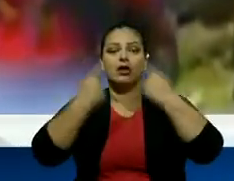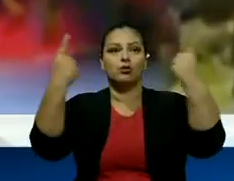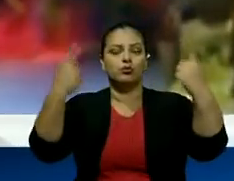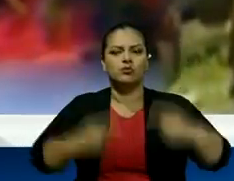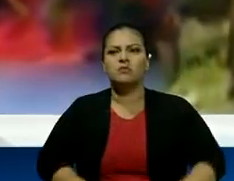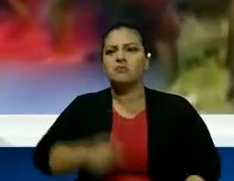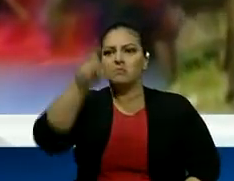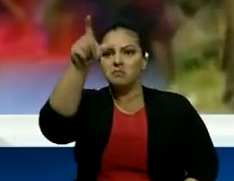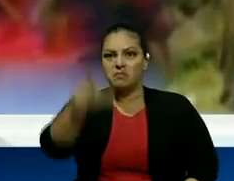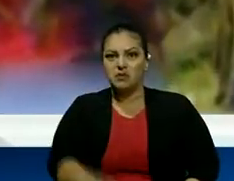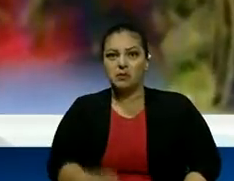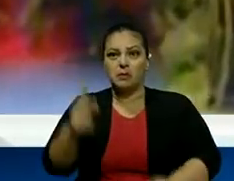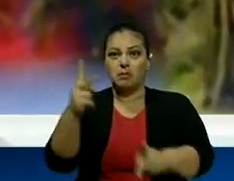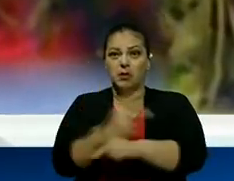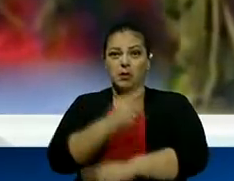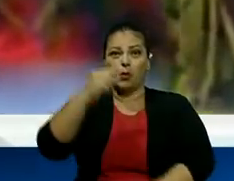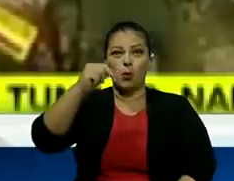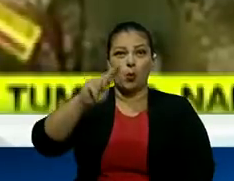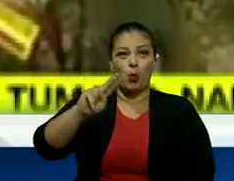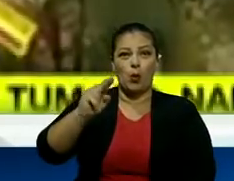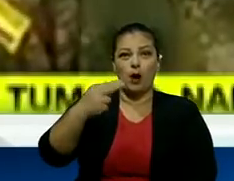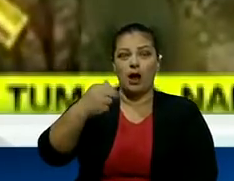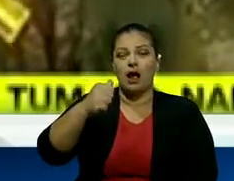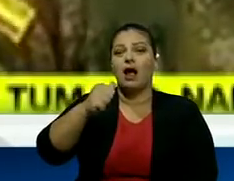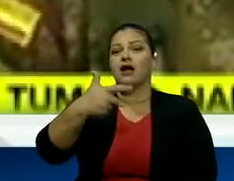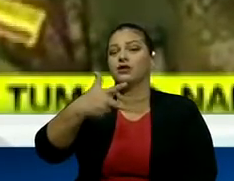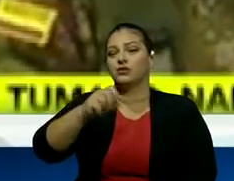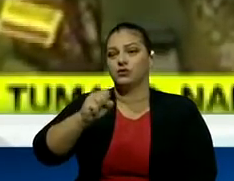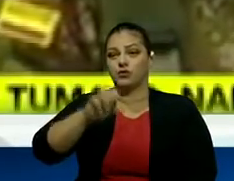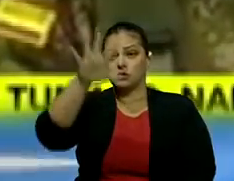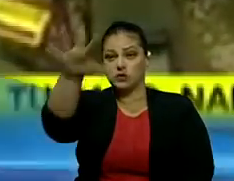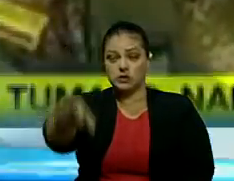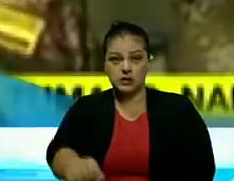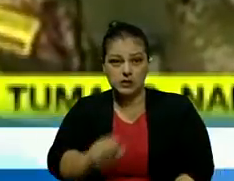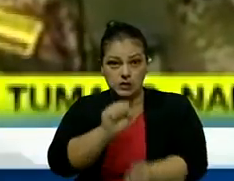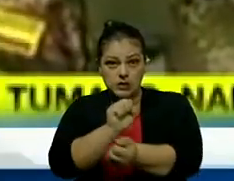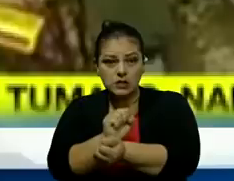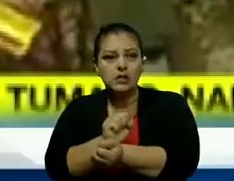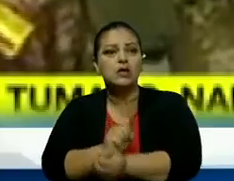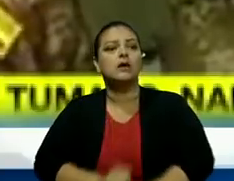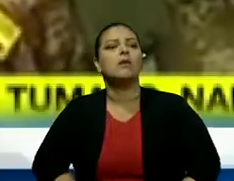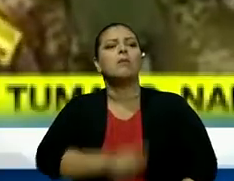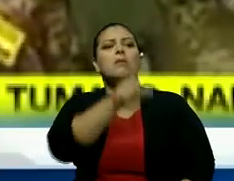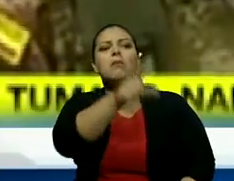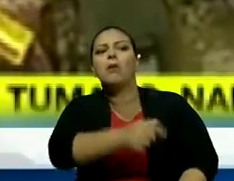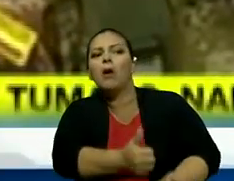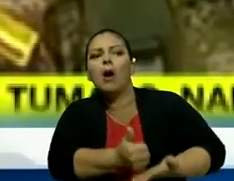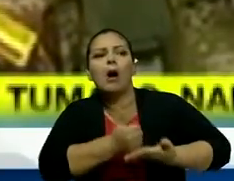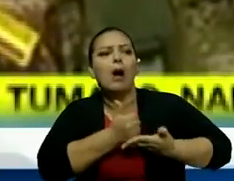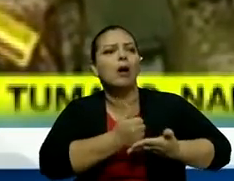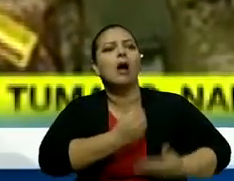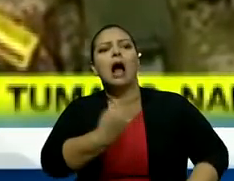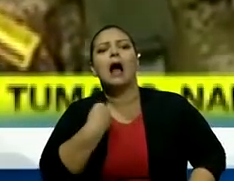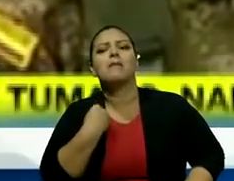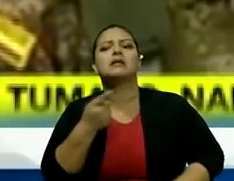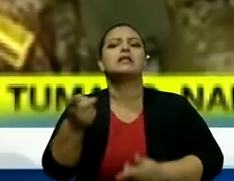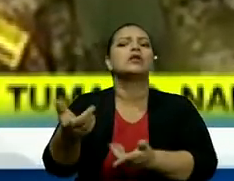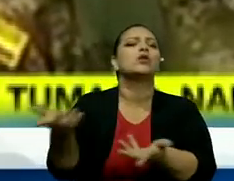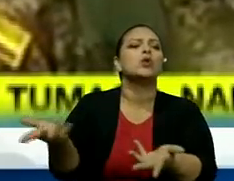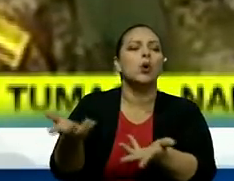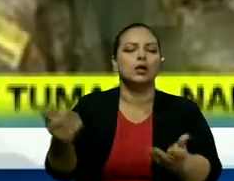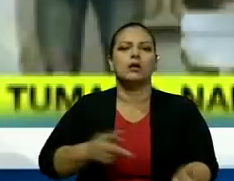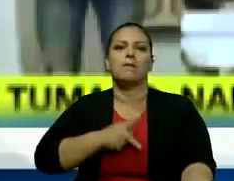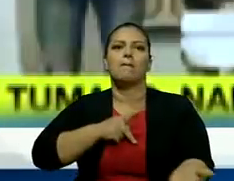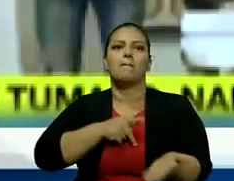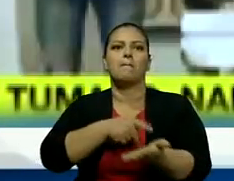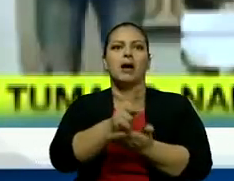información que lleve a su captura. Este material se le encuentran a unas comisiones específicas precisamente de esa organización de